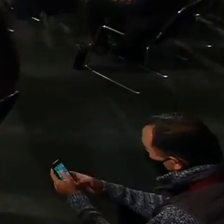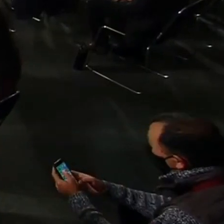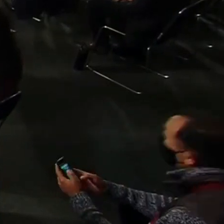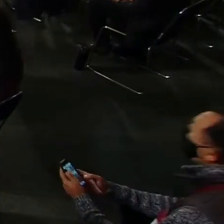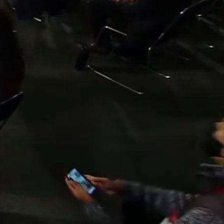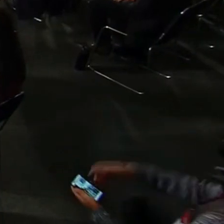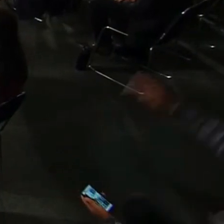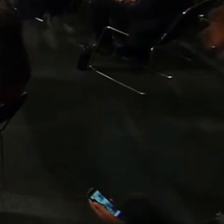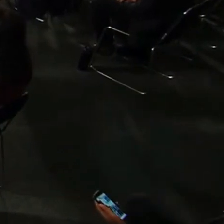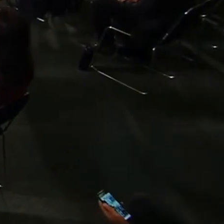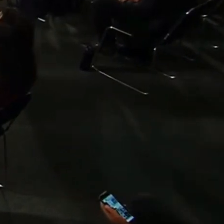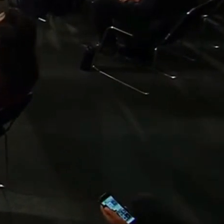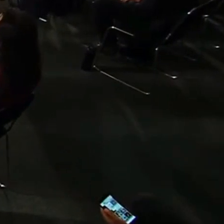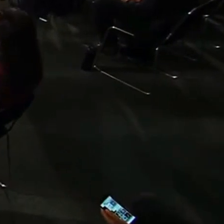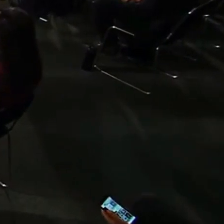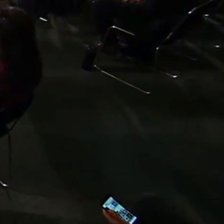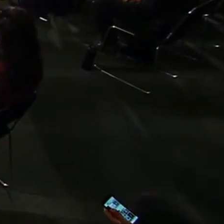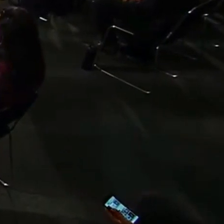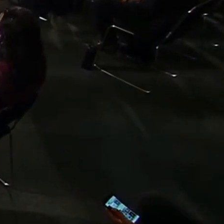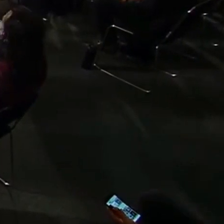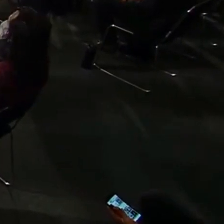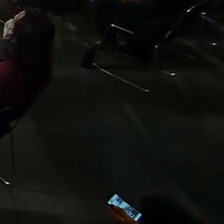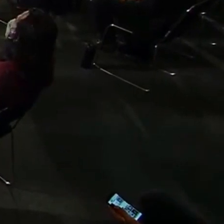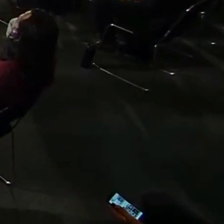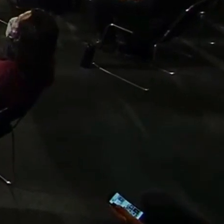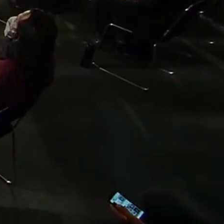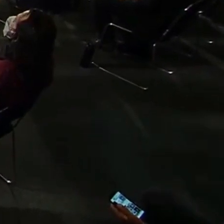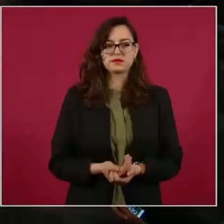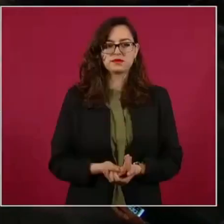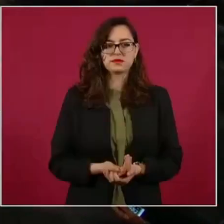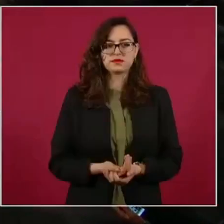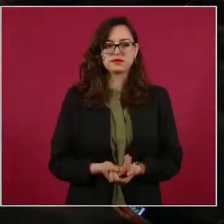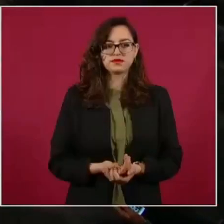Vamos. Los tres.